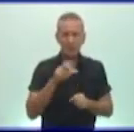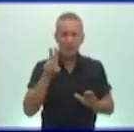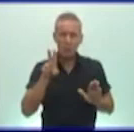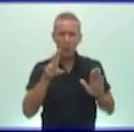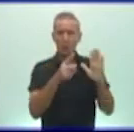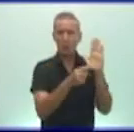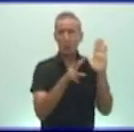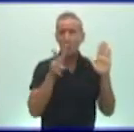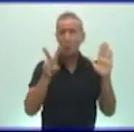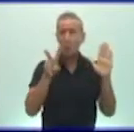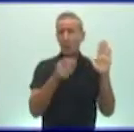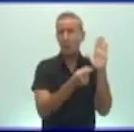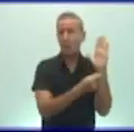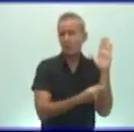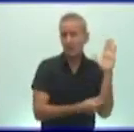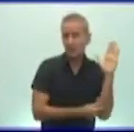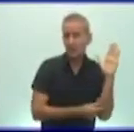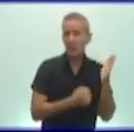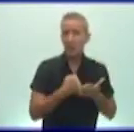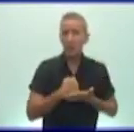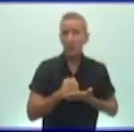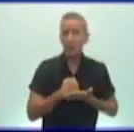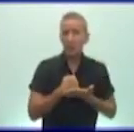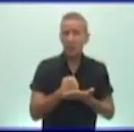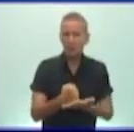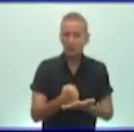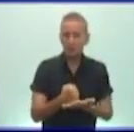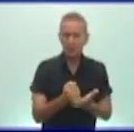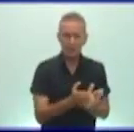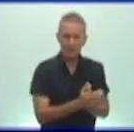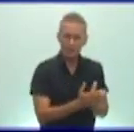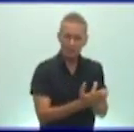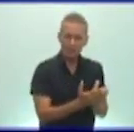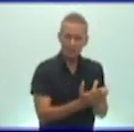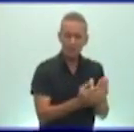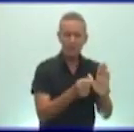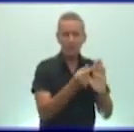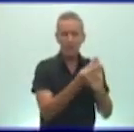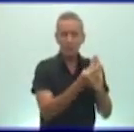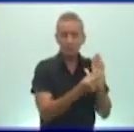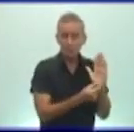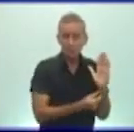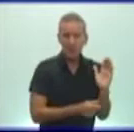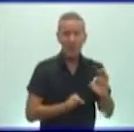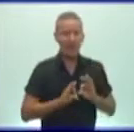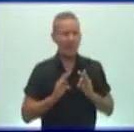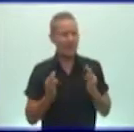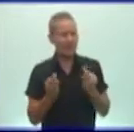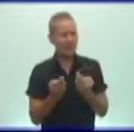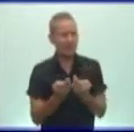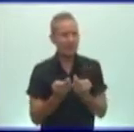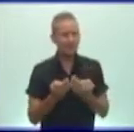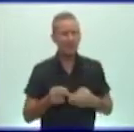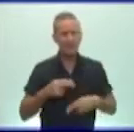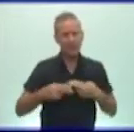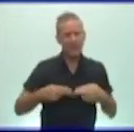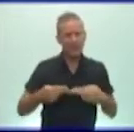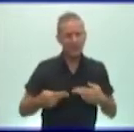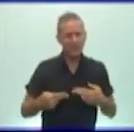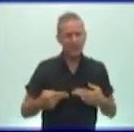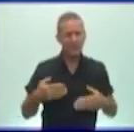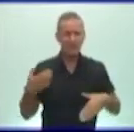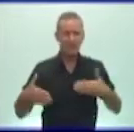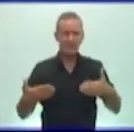para ello nos podemos apoyar en los diccionarios. De aquí que ahora en familia les sugiero realizar la siguiente